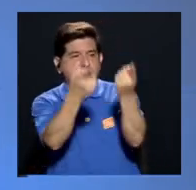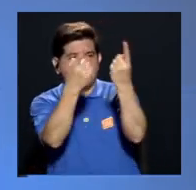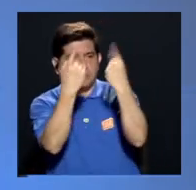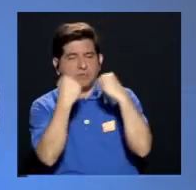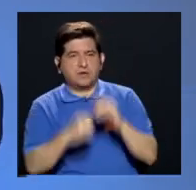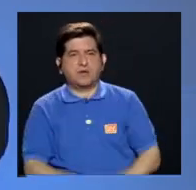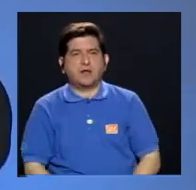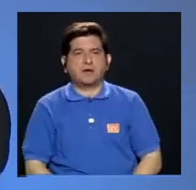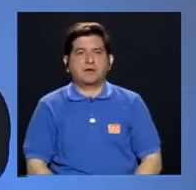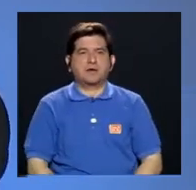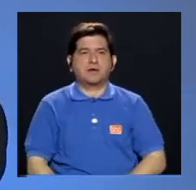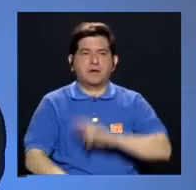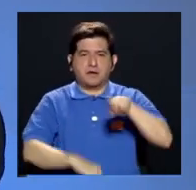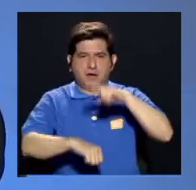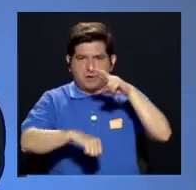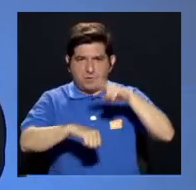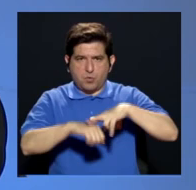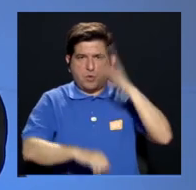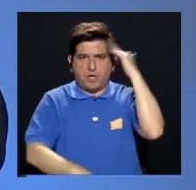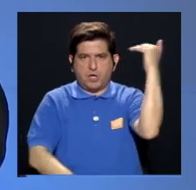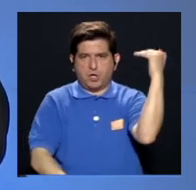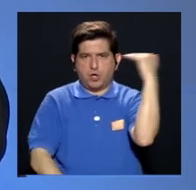provenientes de la República de Corea.